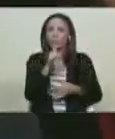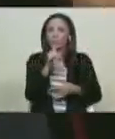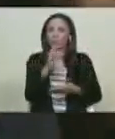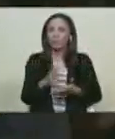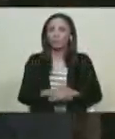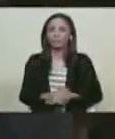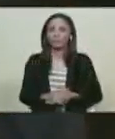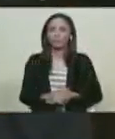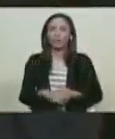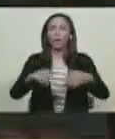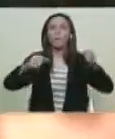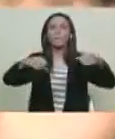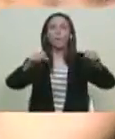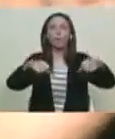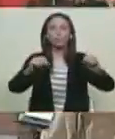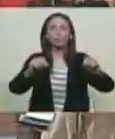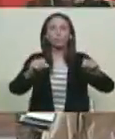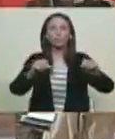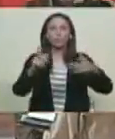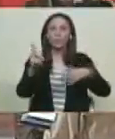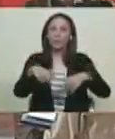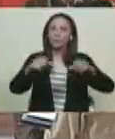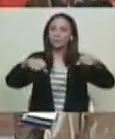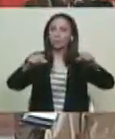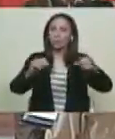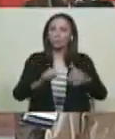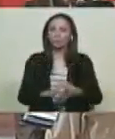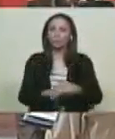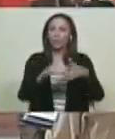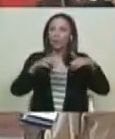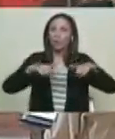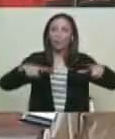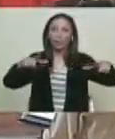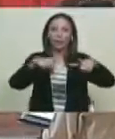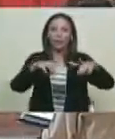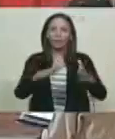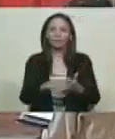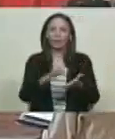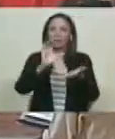Los mototaxistas, comando de campaña en cada ruta de mototaxi.